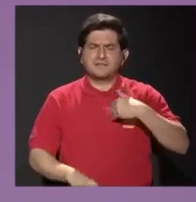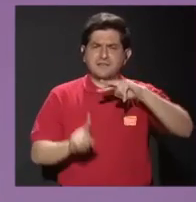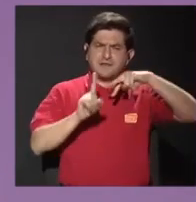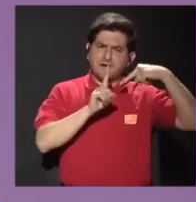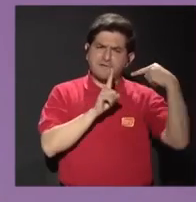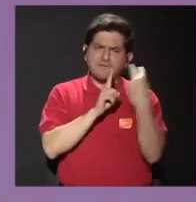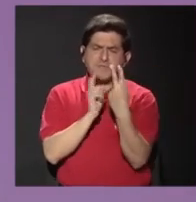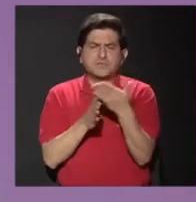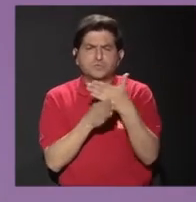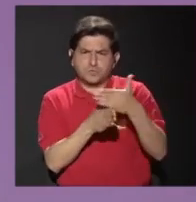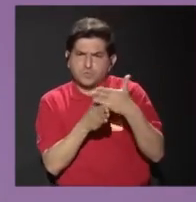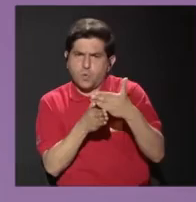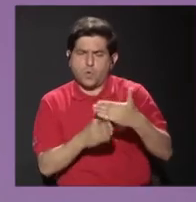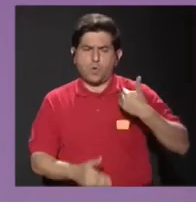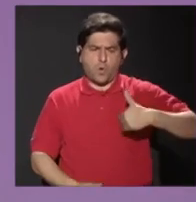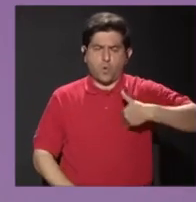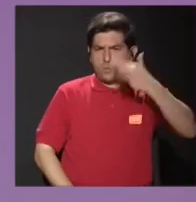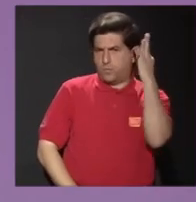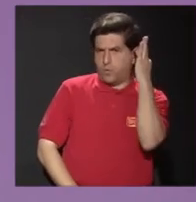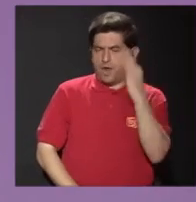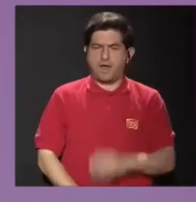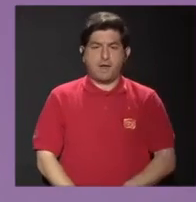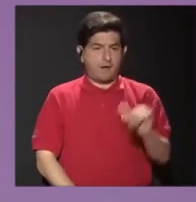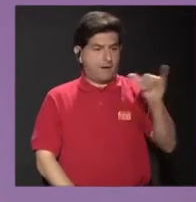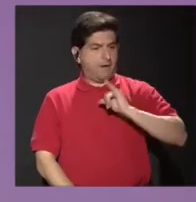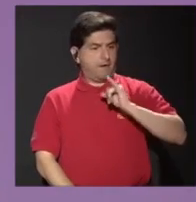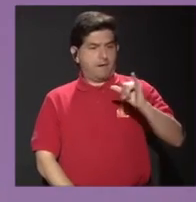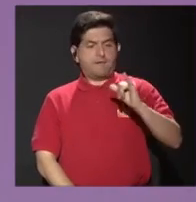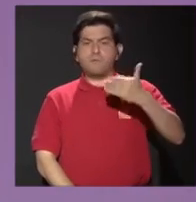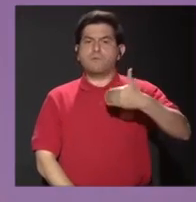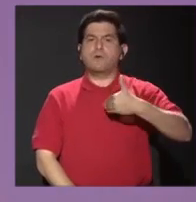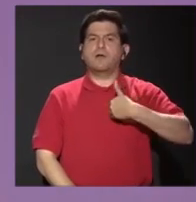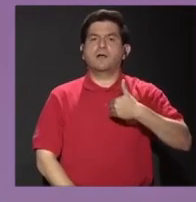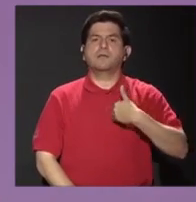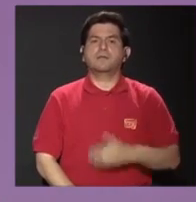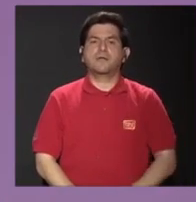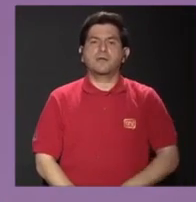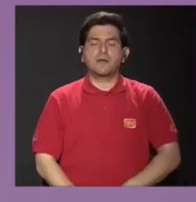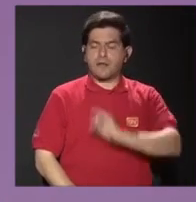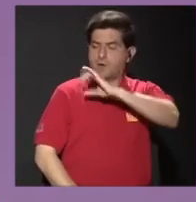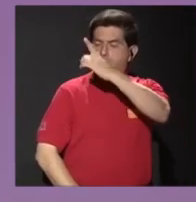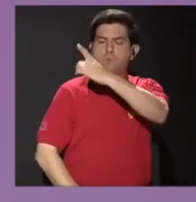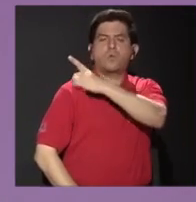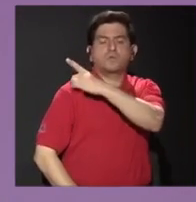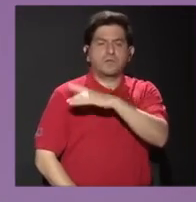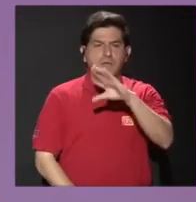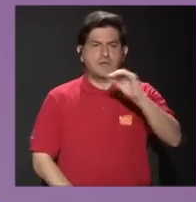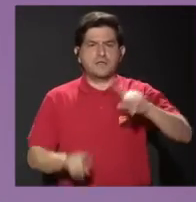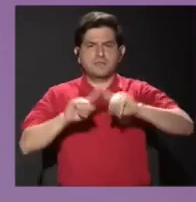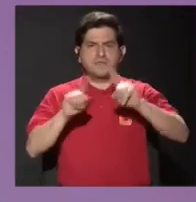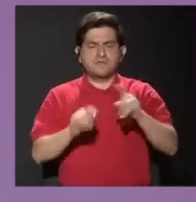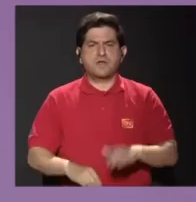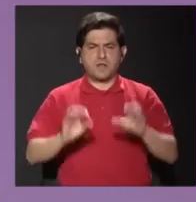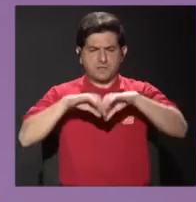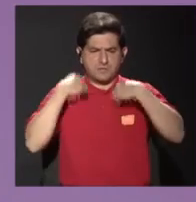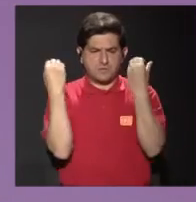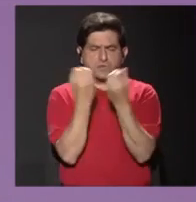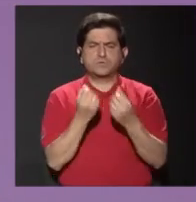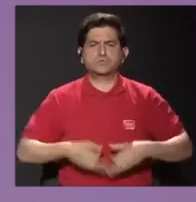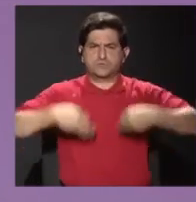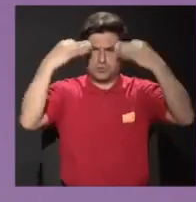visión entre hombres y mujeres en igualdad en las juntas directivas y en otros órganos de decisión